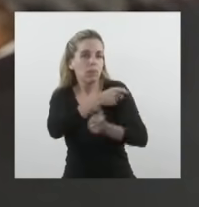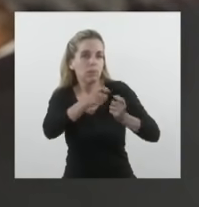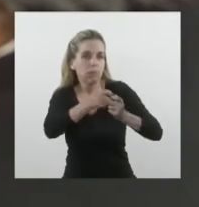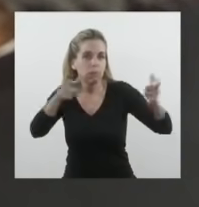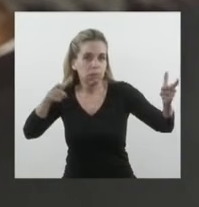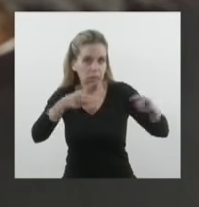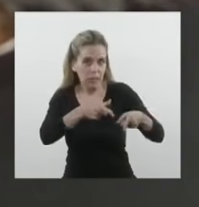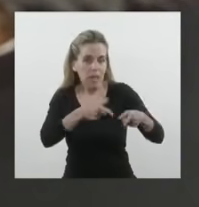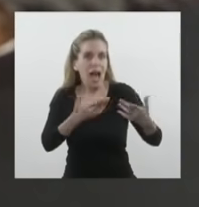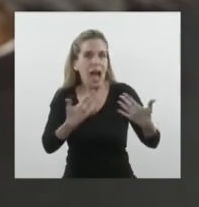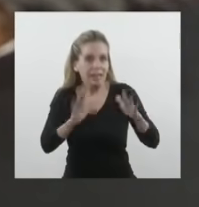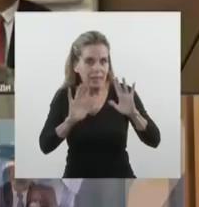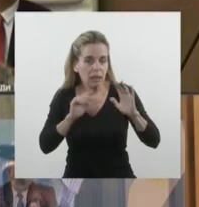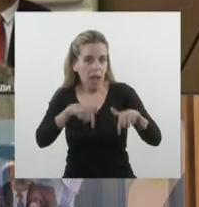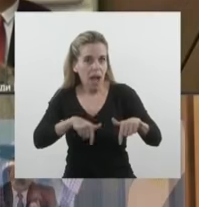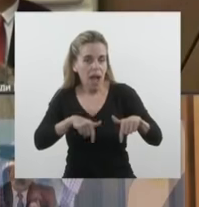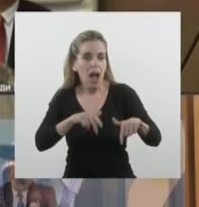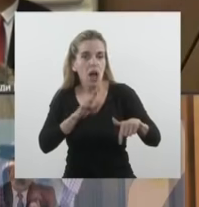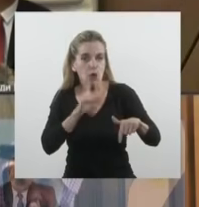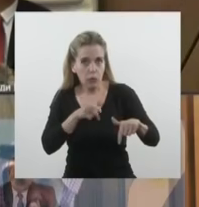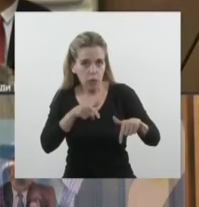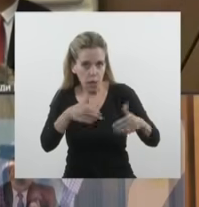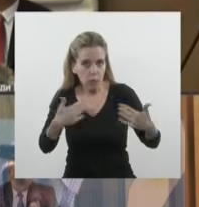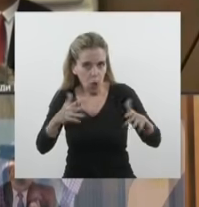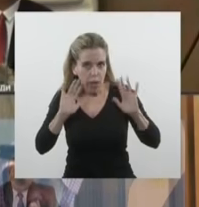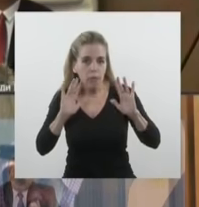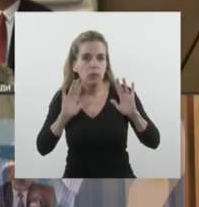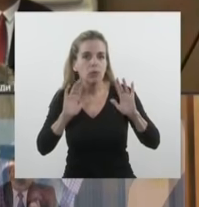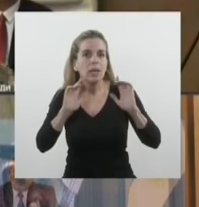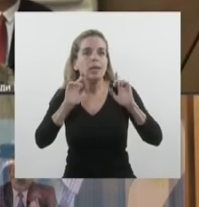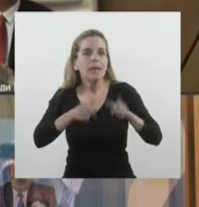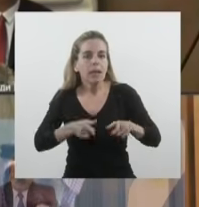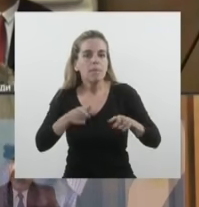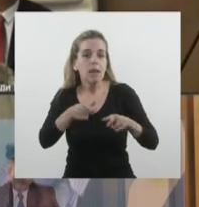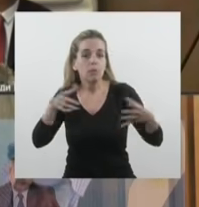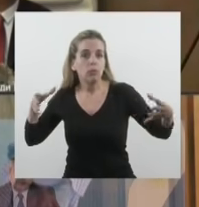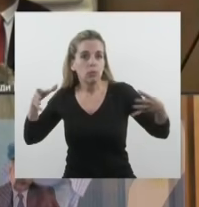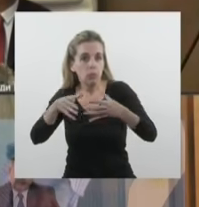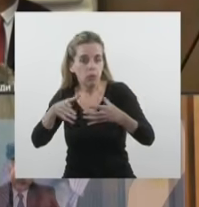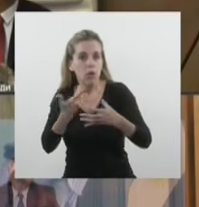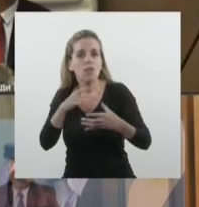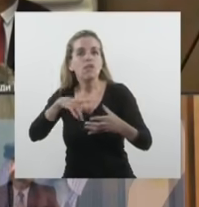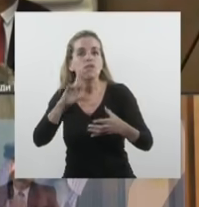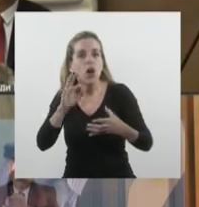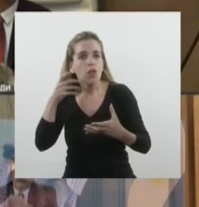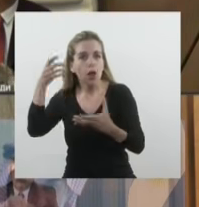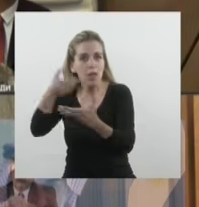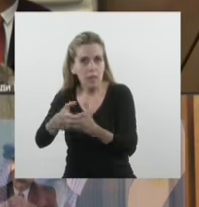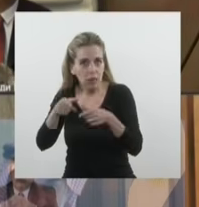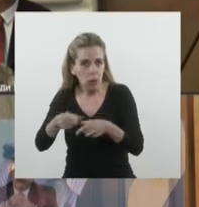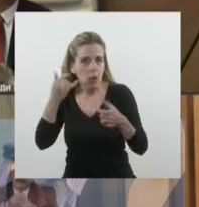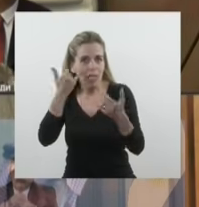posibilidades la tenemos y el fondo concluyó acuerdos para la producción del